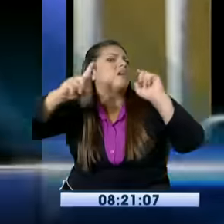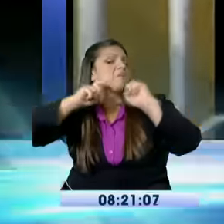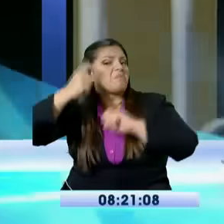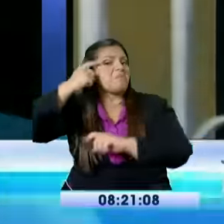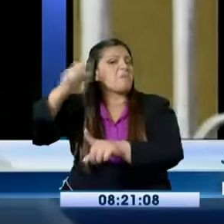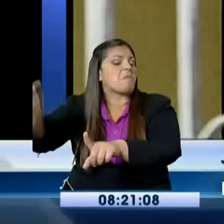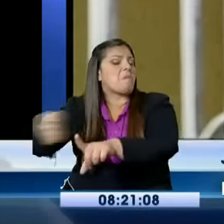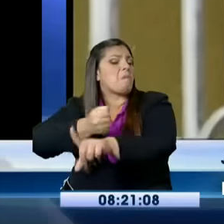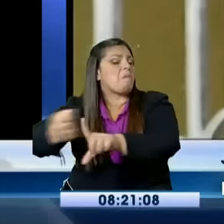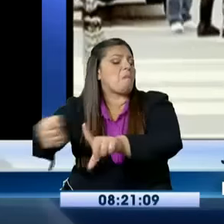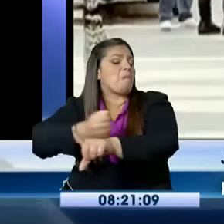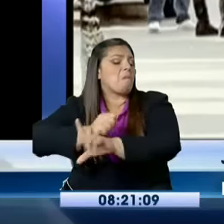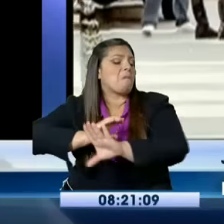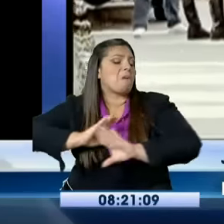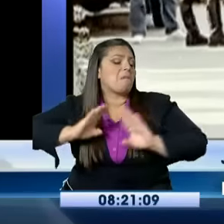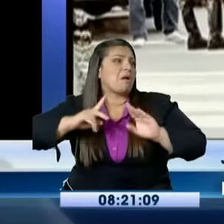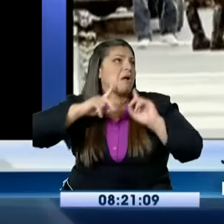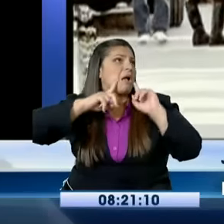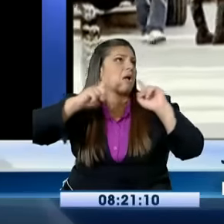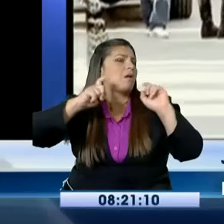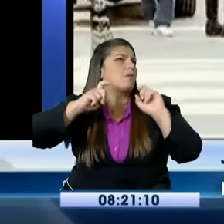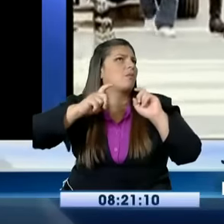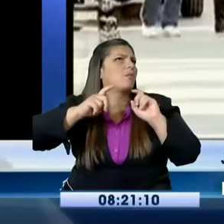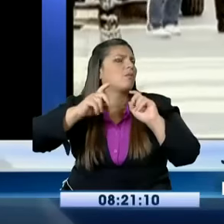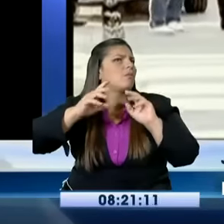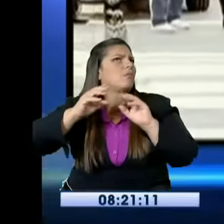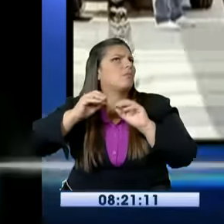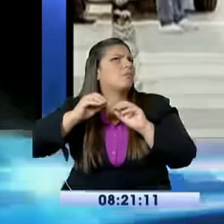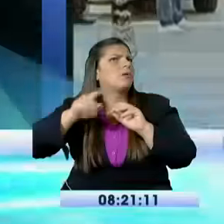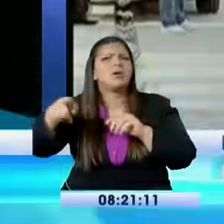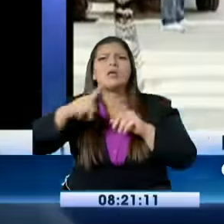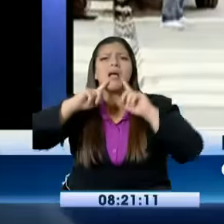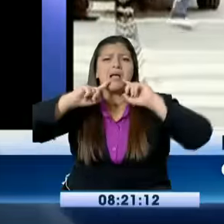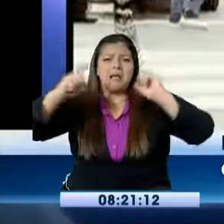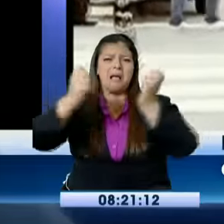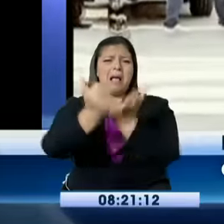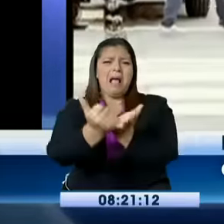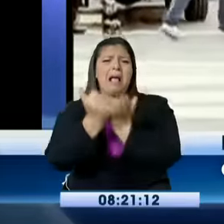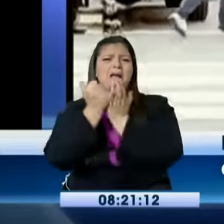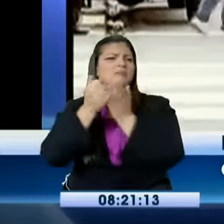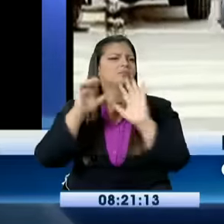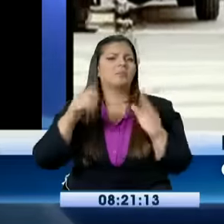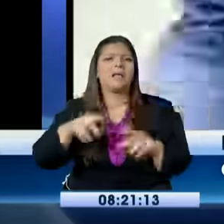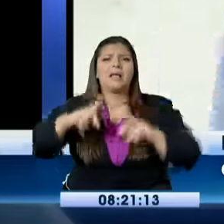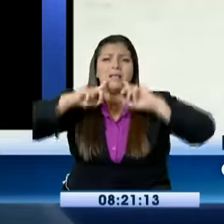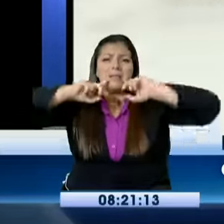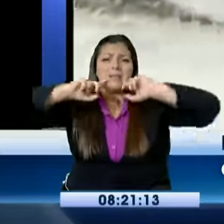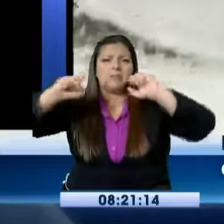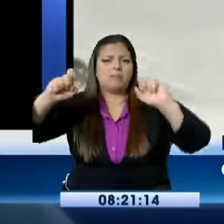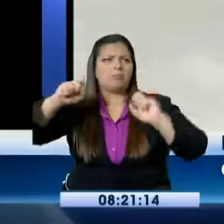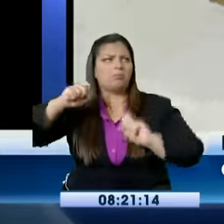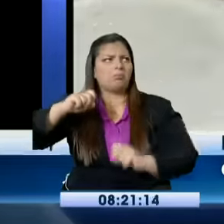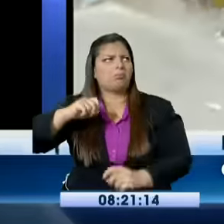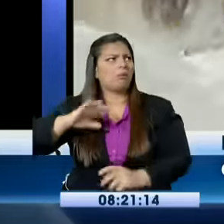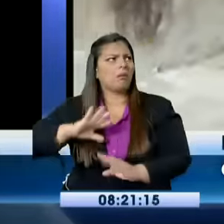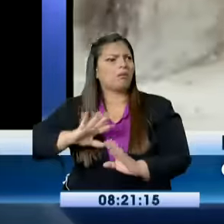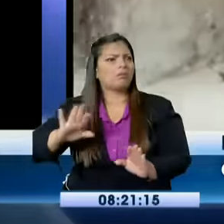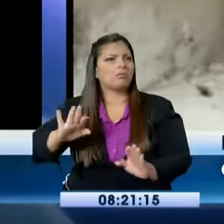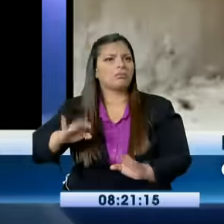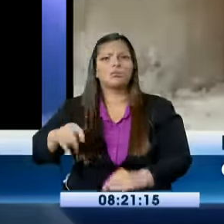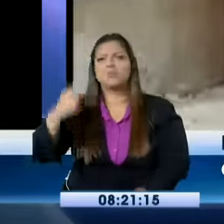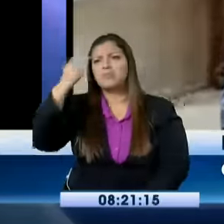más. Solamente el grito, pero ella no dijo auxilio ni nada, solamente gritó nada más. Yo pensaba que los niños estaban arriba, los niños vinieron